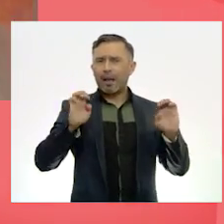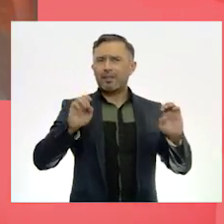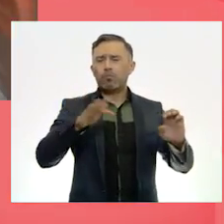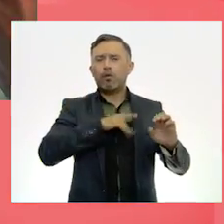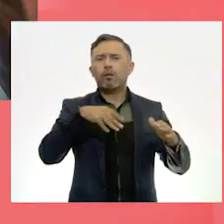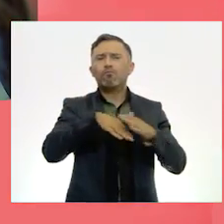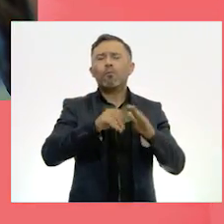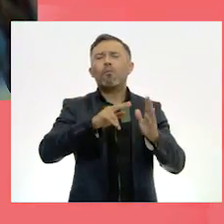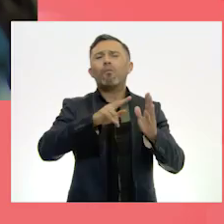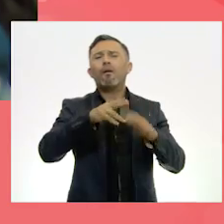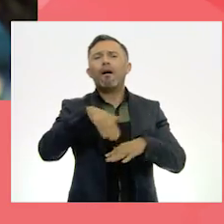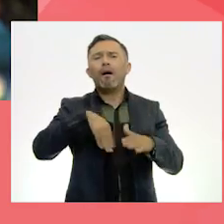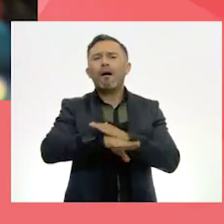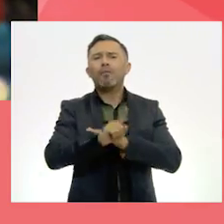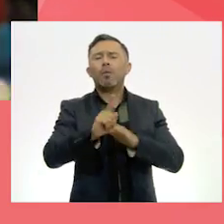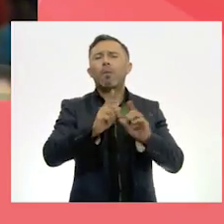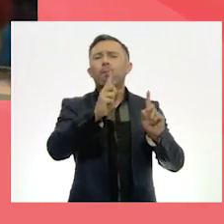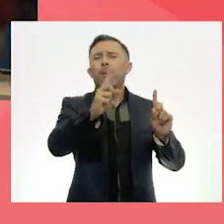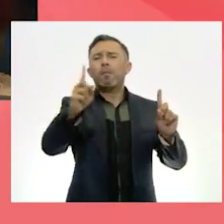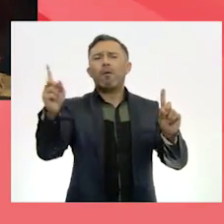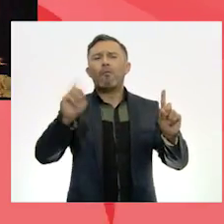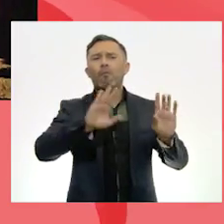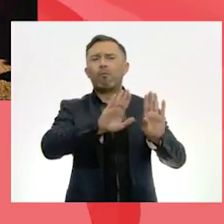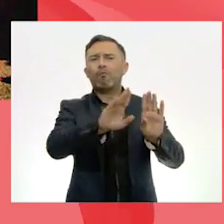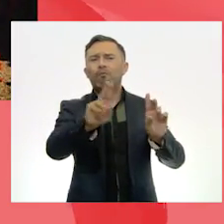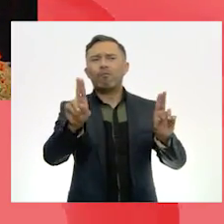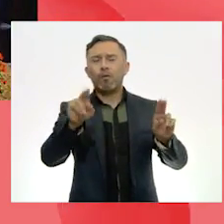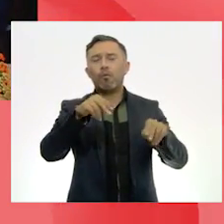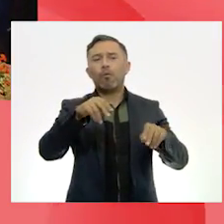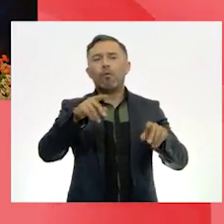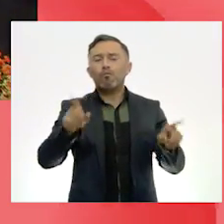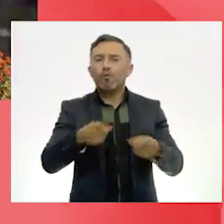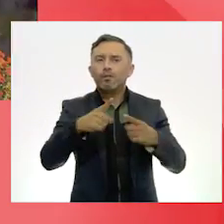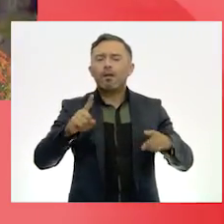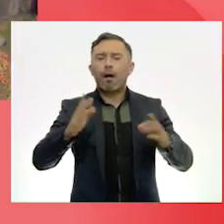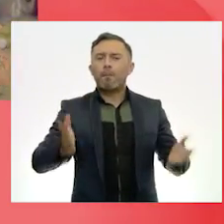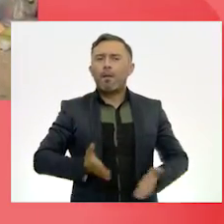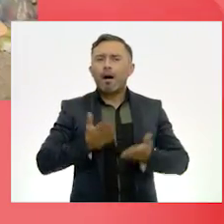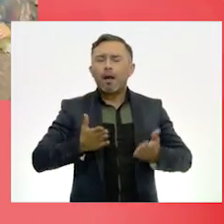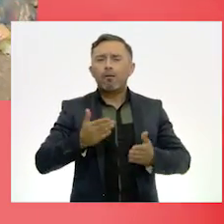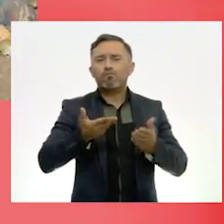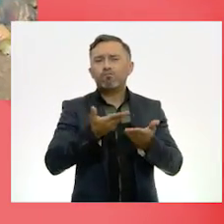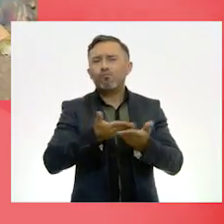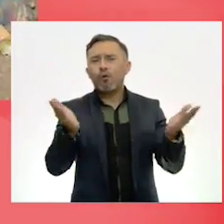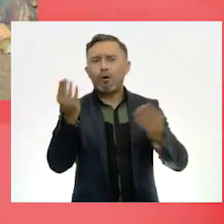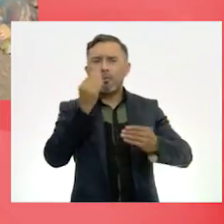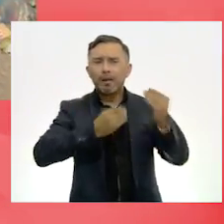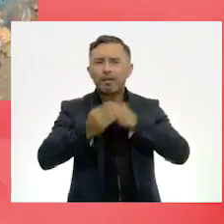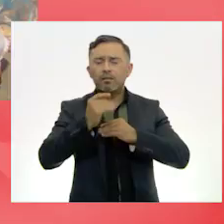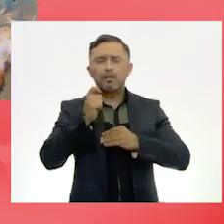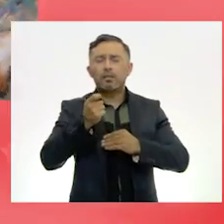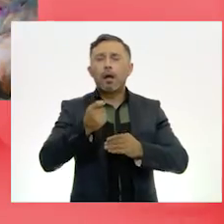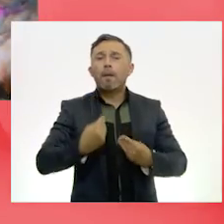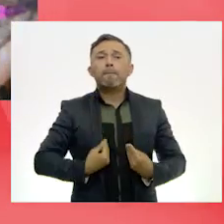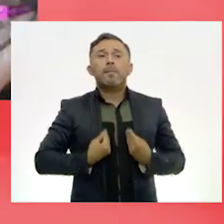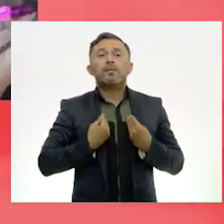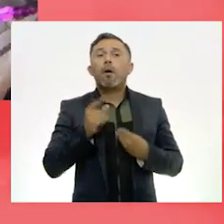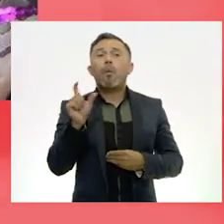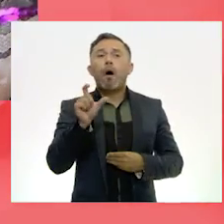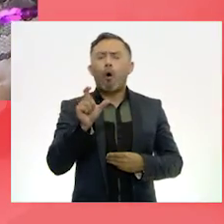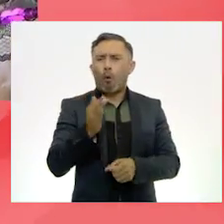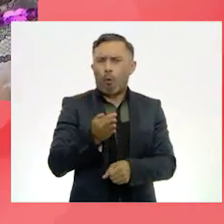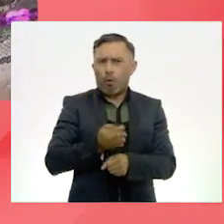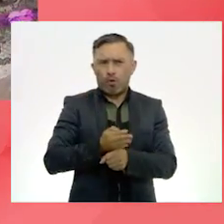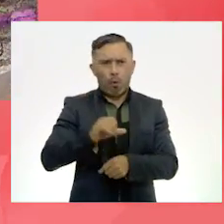Borda, recordándonos con un festín de música y baile que la vida es aquí y ahora. Ellas estelarizan